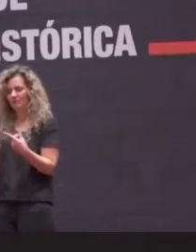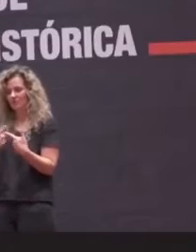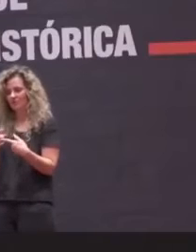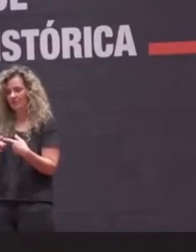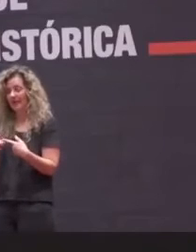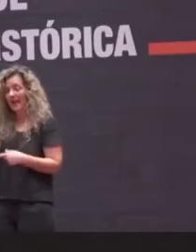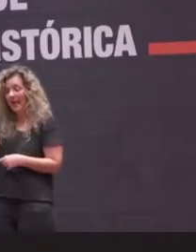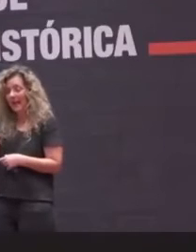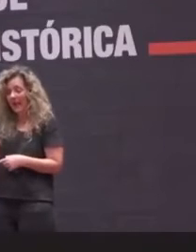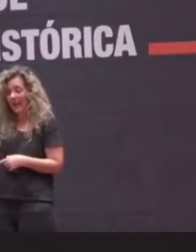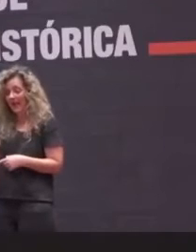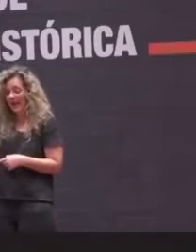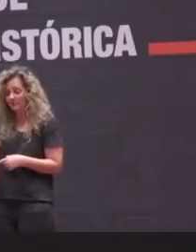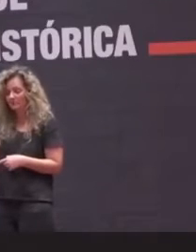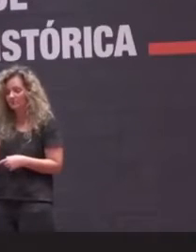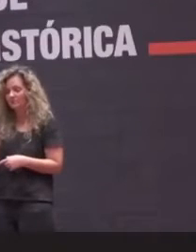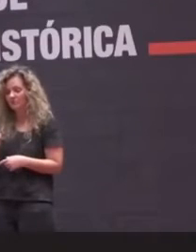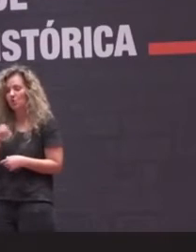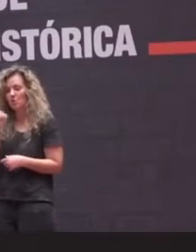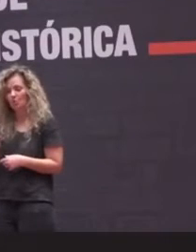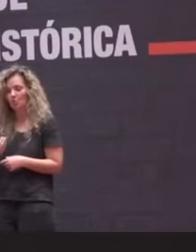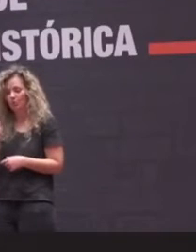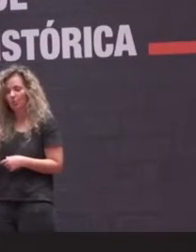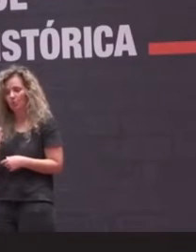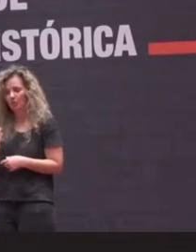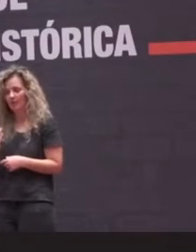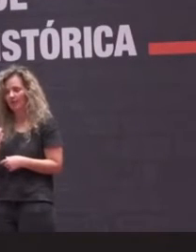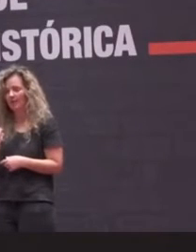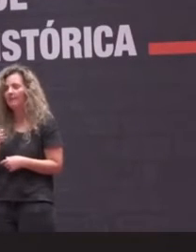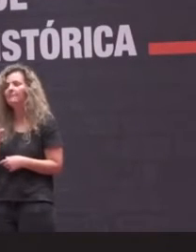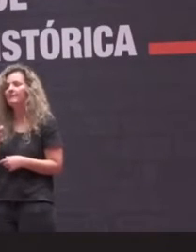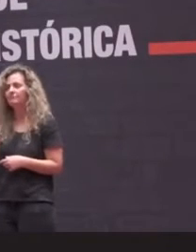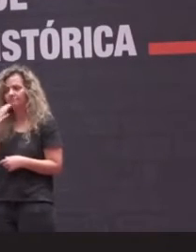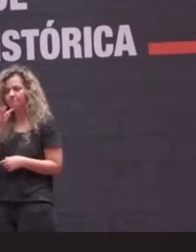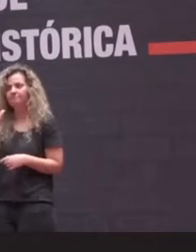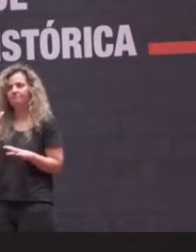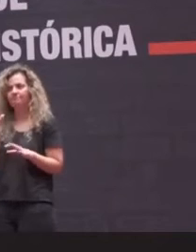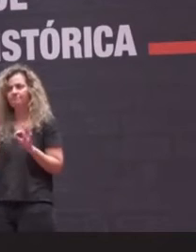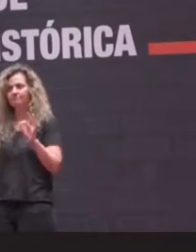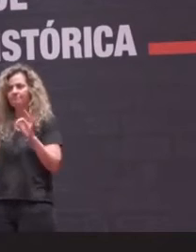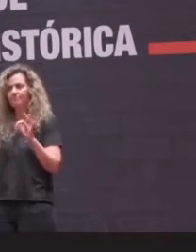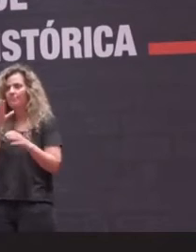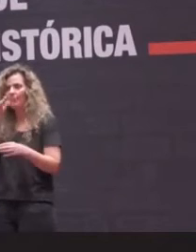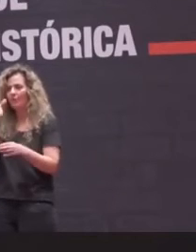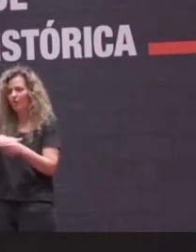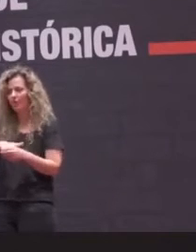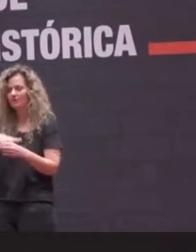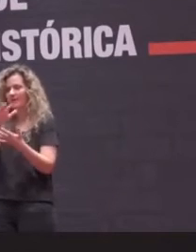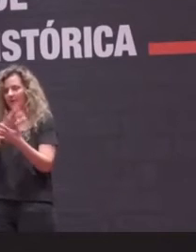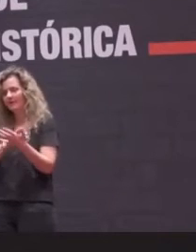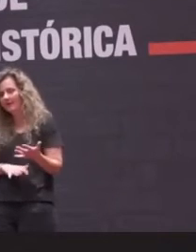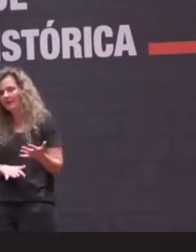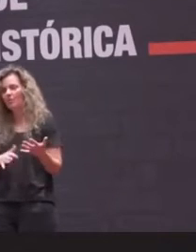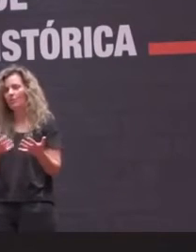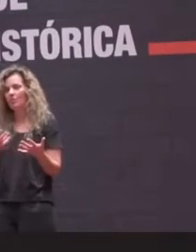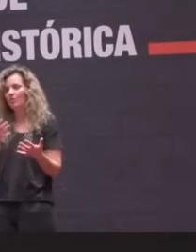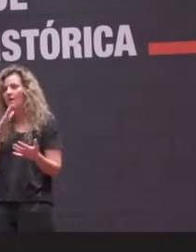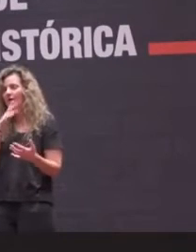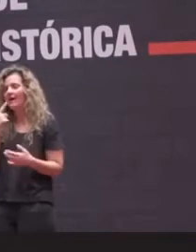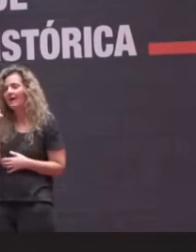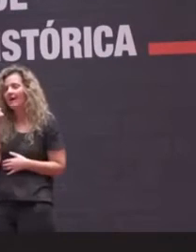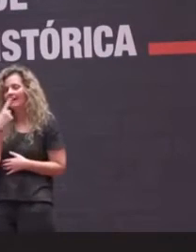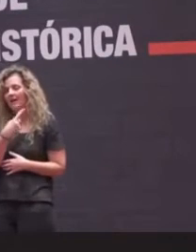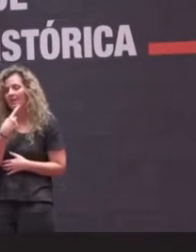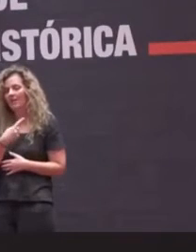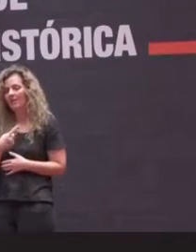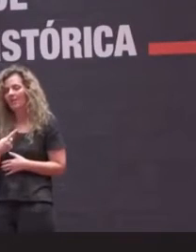La sentencia es boa, es una boa sentencia, pero una sentencia singular. Singular por lo contido, a redacción, porque dedica nada menos que